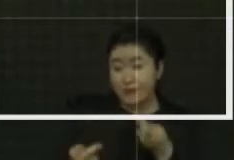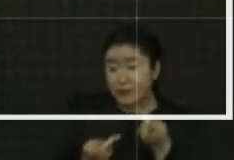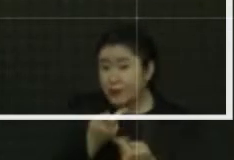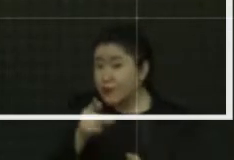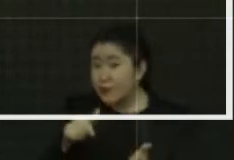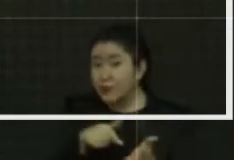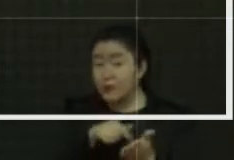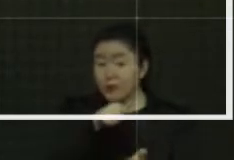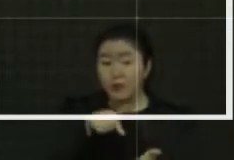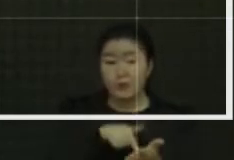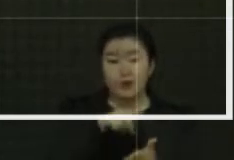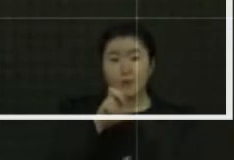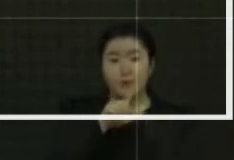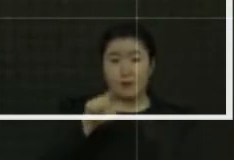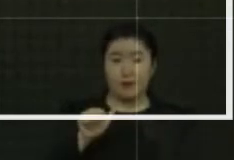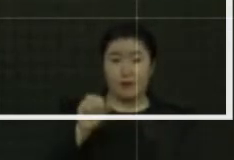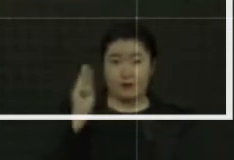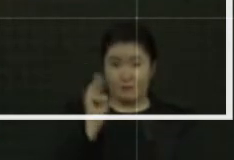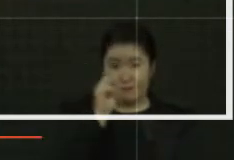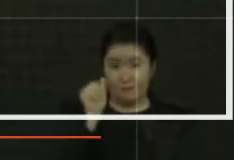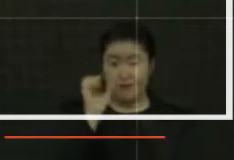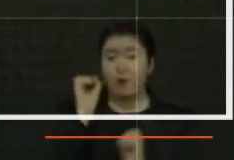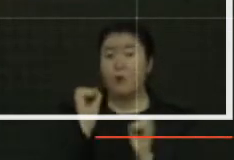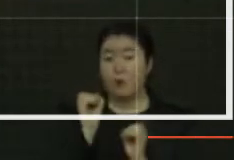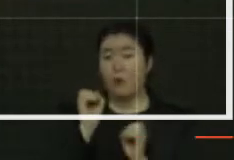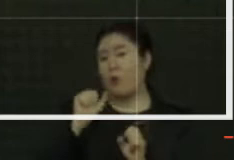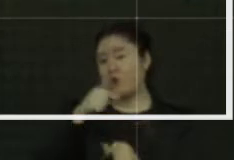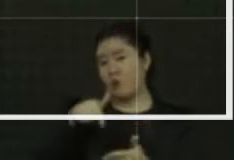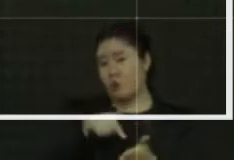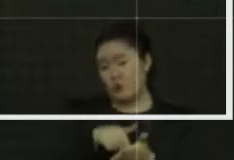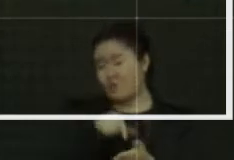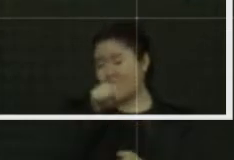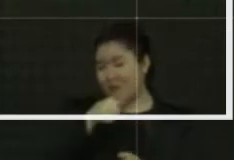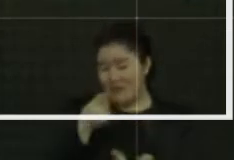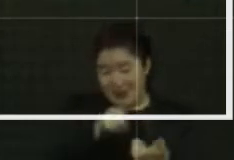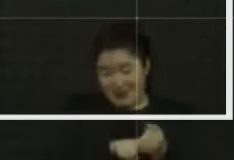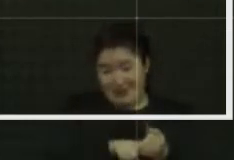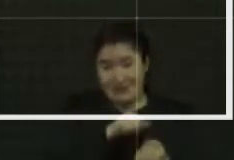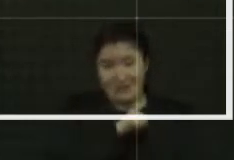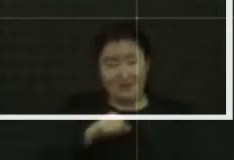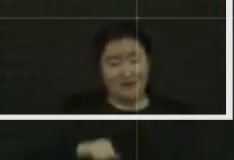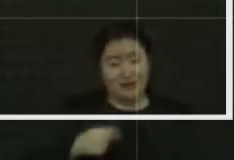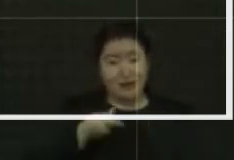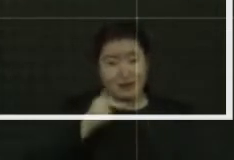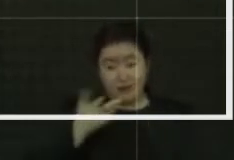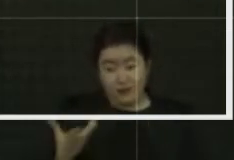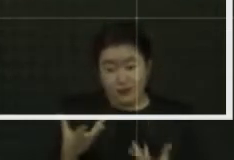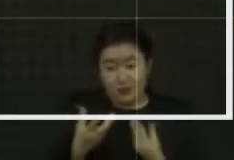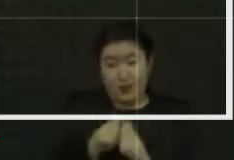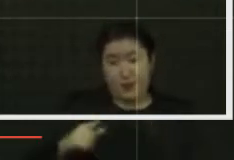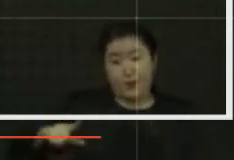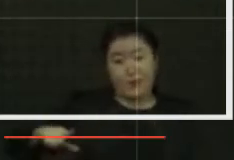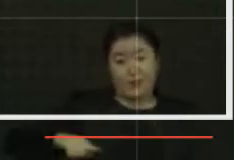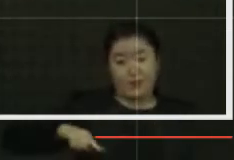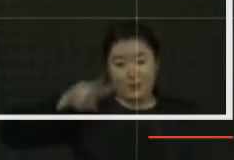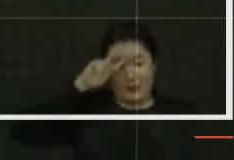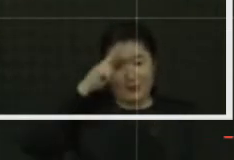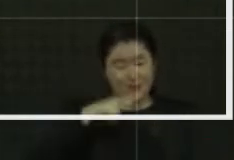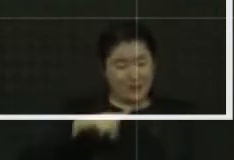o en alguno de los otros pueblos, pero es un proyecto conjunto entre el Gobierno de México y el Gobierno de la Ciudad de México y que estamos ya